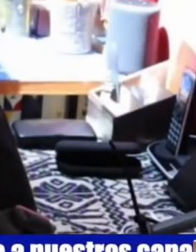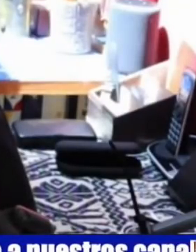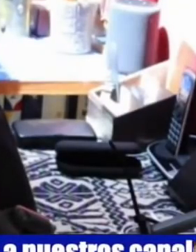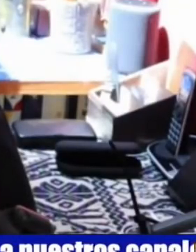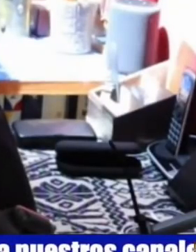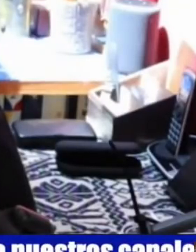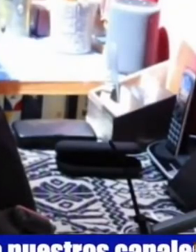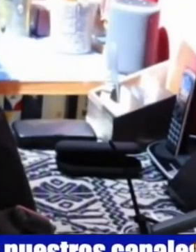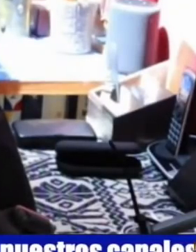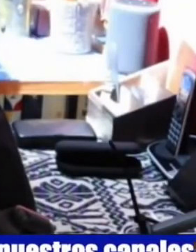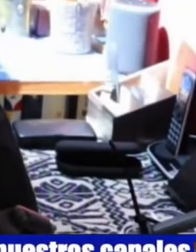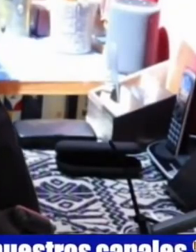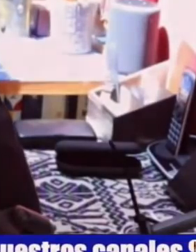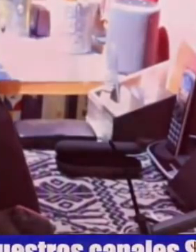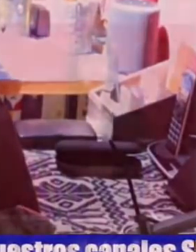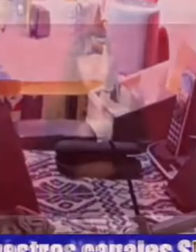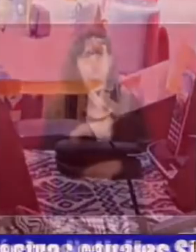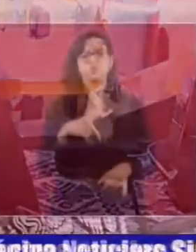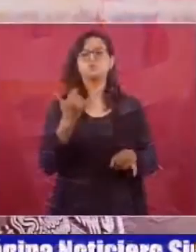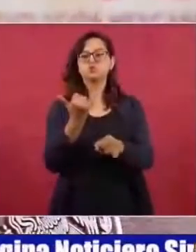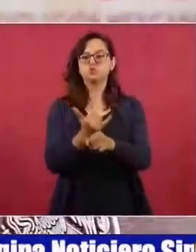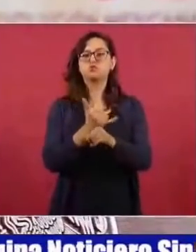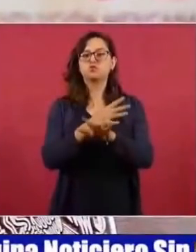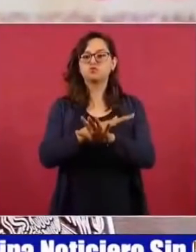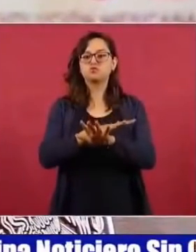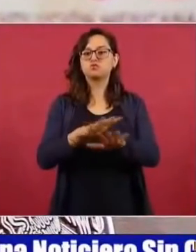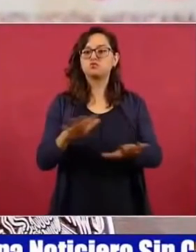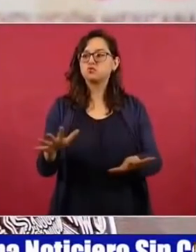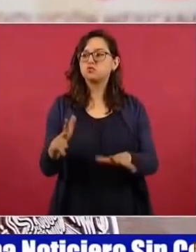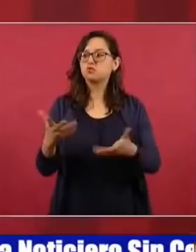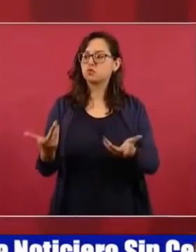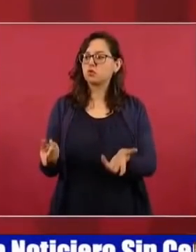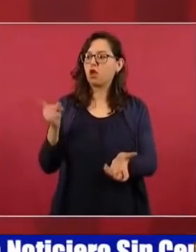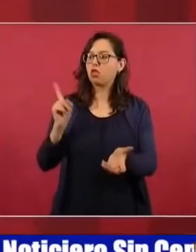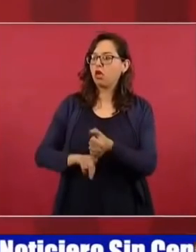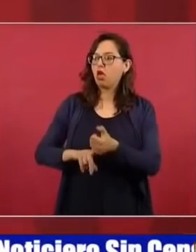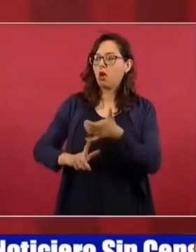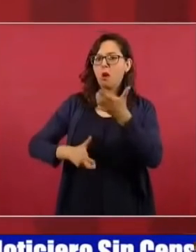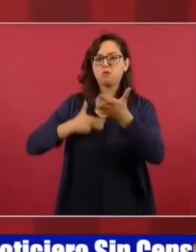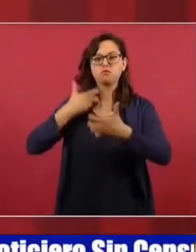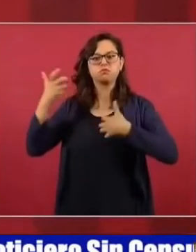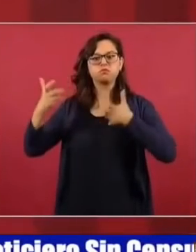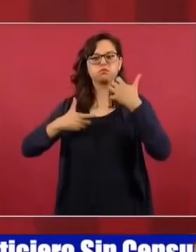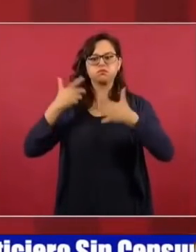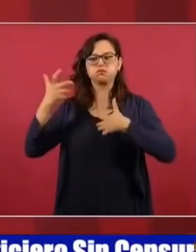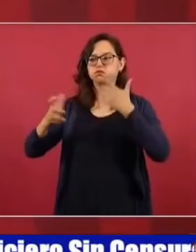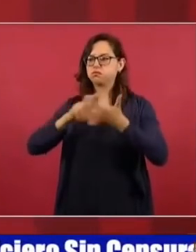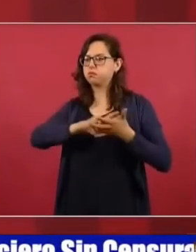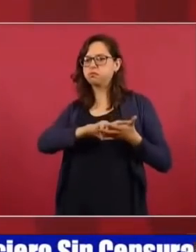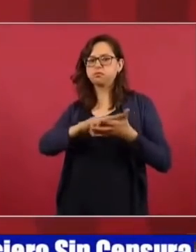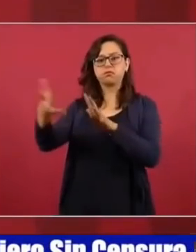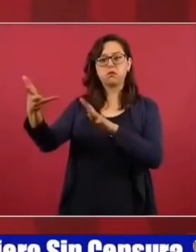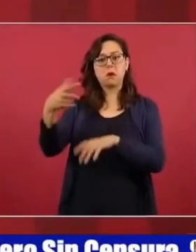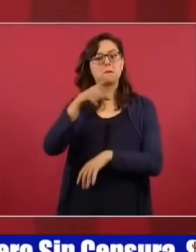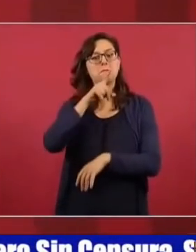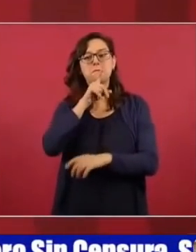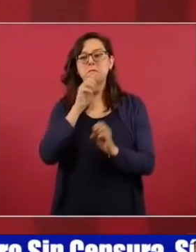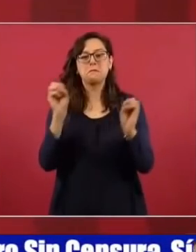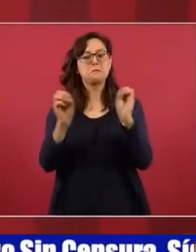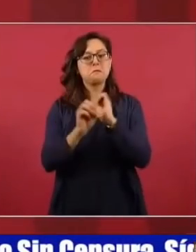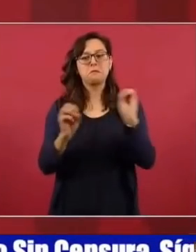matutina cumplió su promesa. Pues claro, ¿qué esperaban? Y anunció que el canciller Marcelo